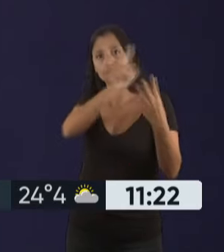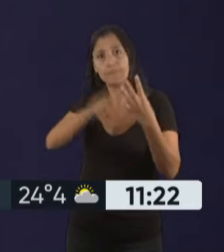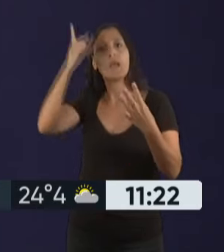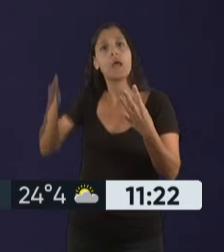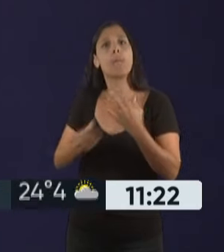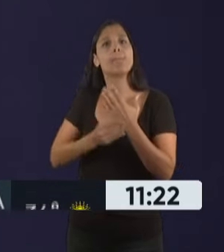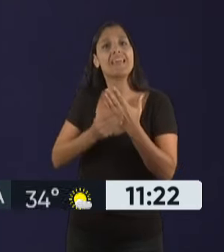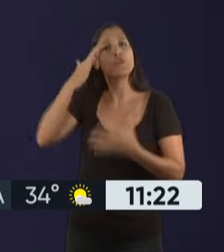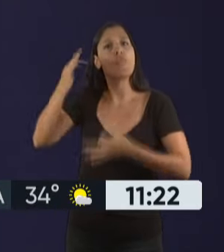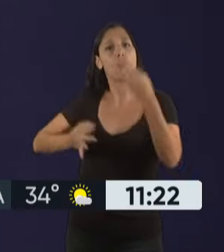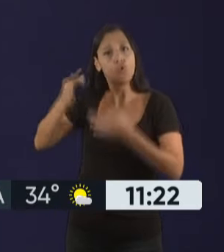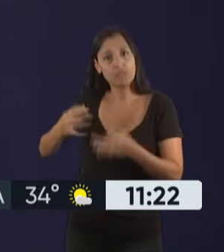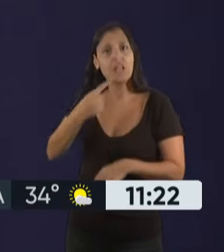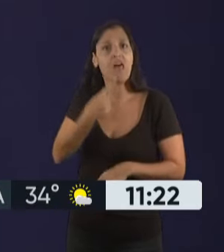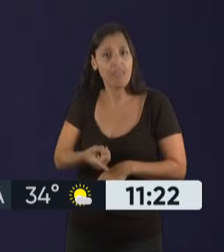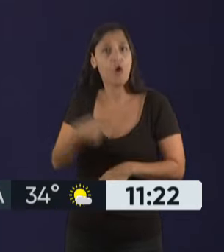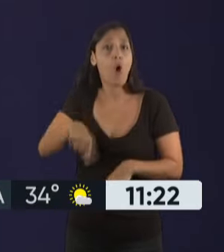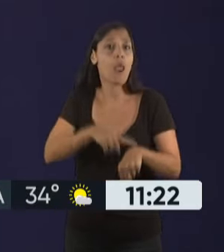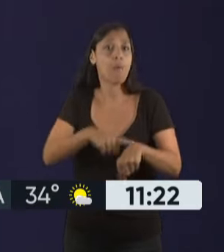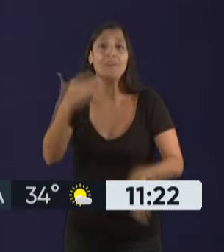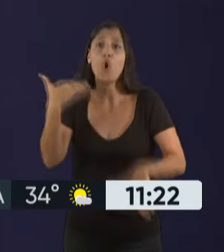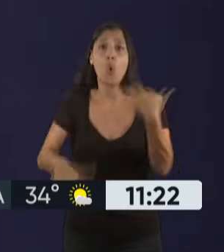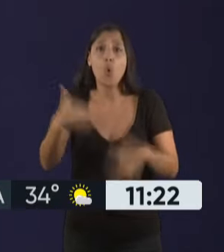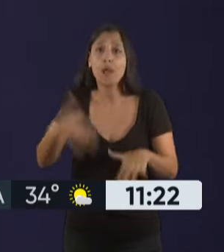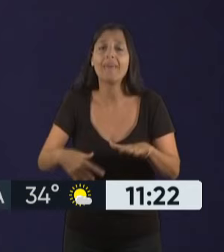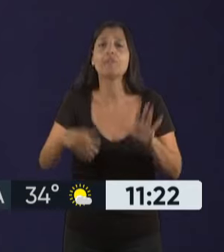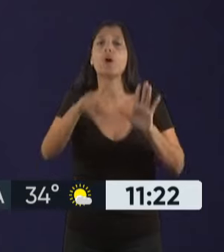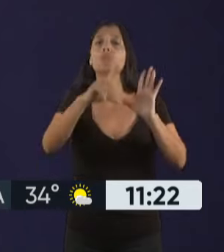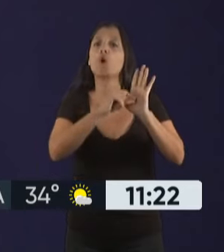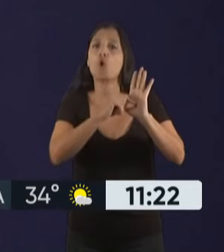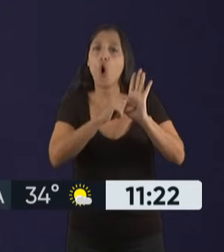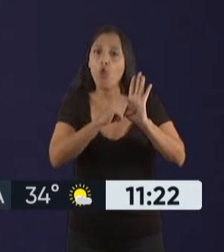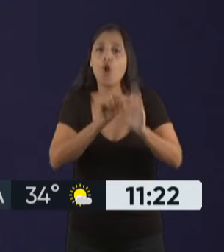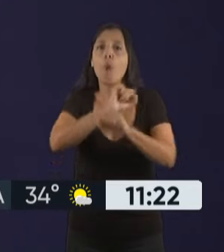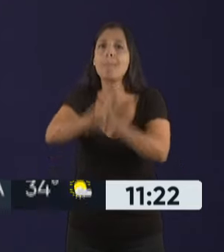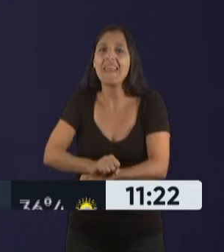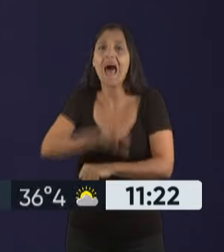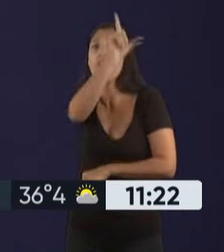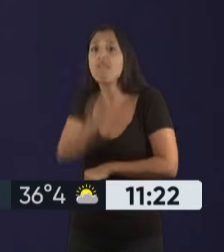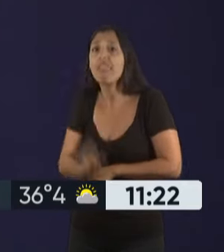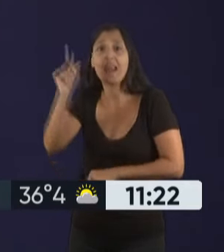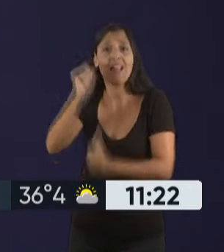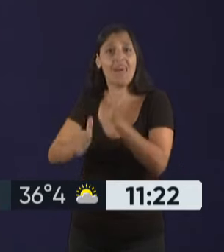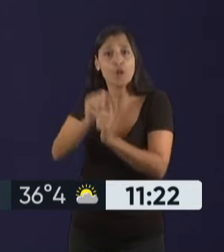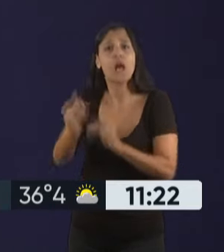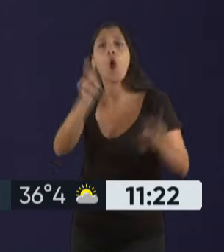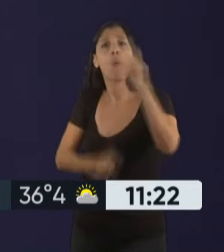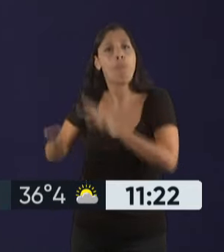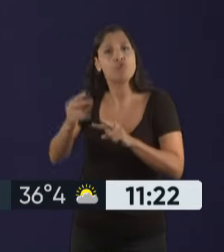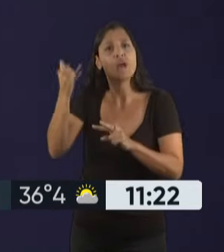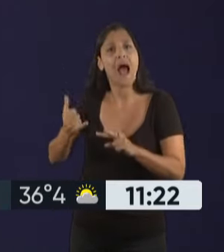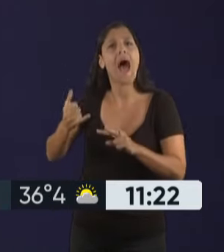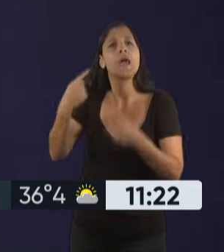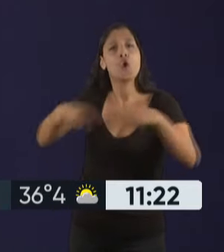cuño larona ordenó la implementación urgente del código procesal penal Federal en la ciudad para combatir los delitos graves